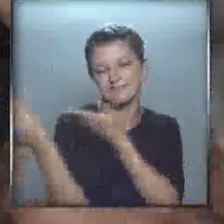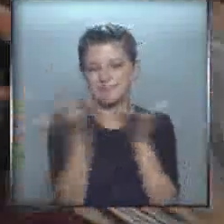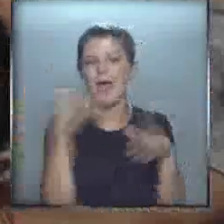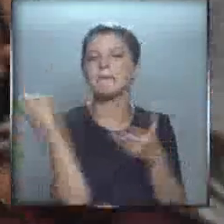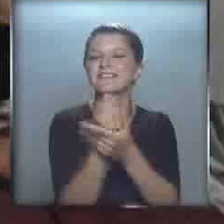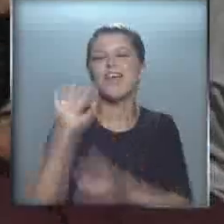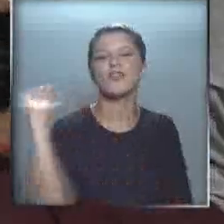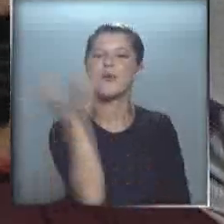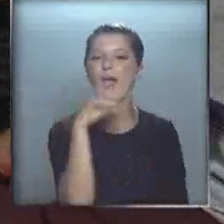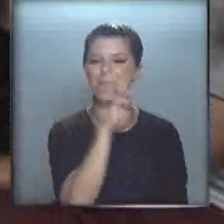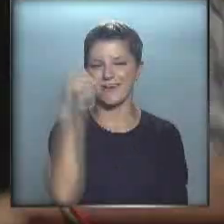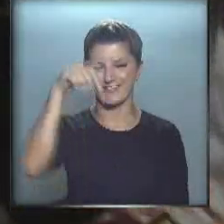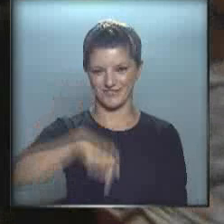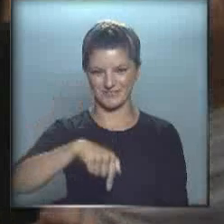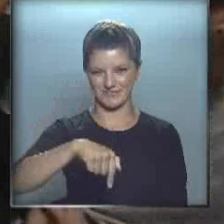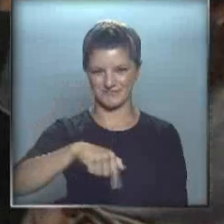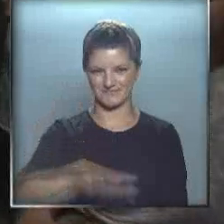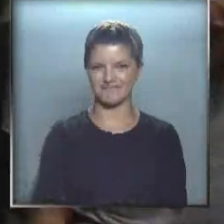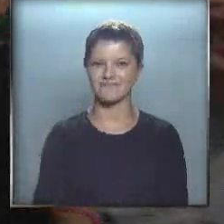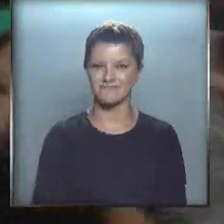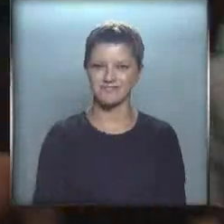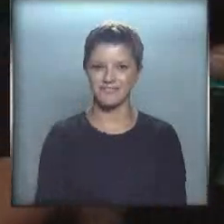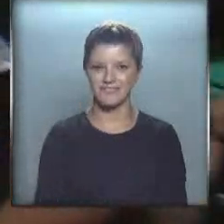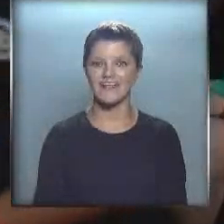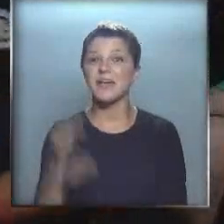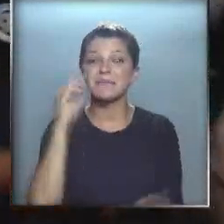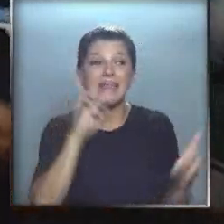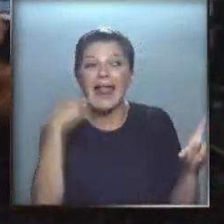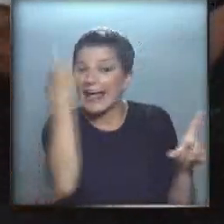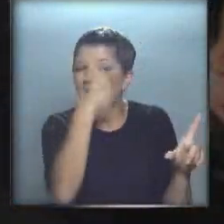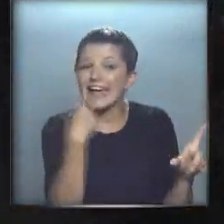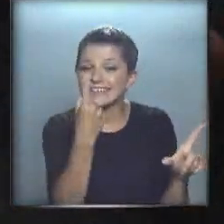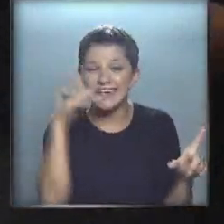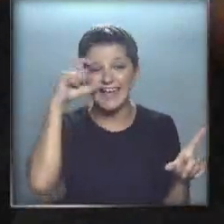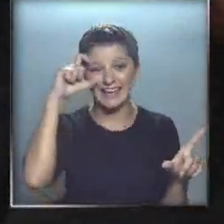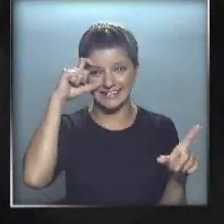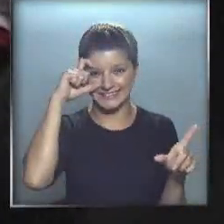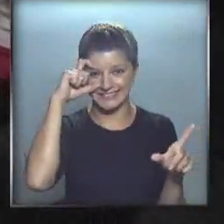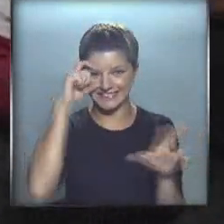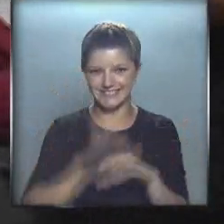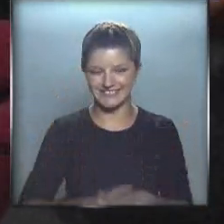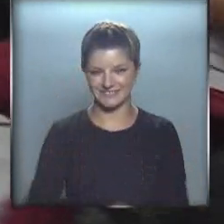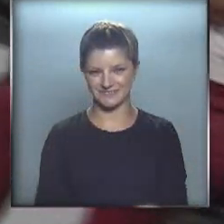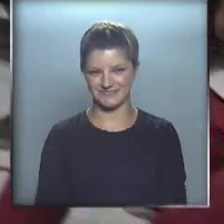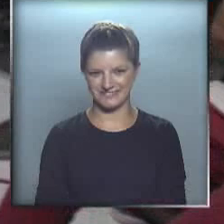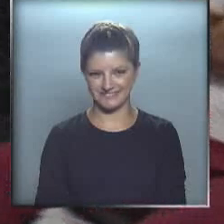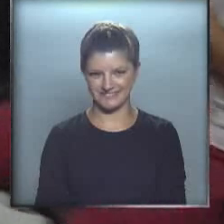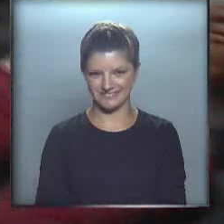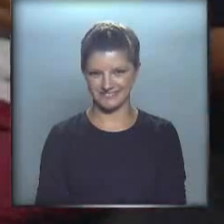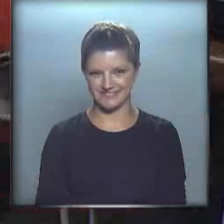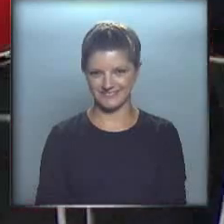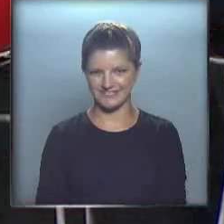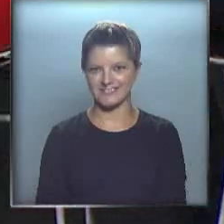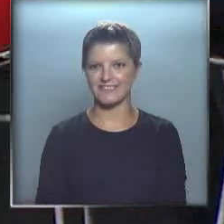todos los chicos. Que suba. Se van a casar. Sube a darle un beso, no lo puede creer. Sí, esa cara de emoción. Vos te la bancás, Santi. Pero claro. ¿Qué está